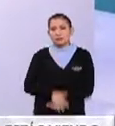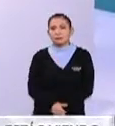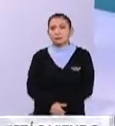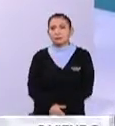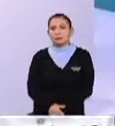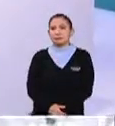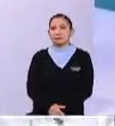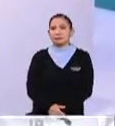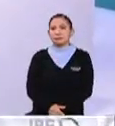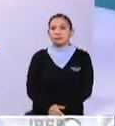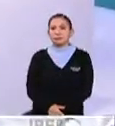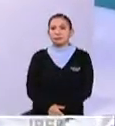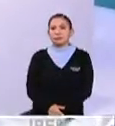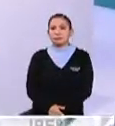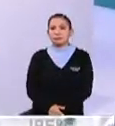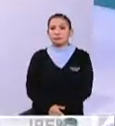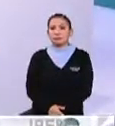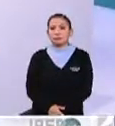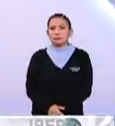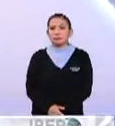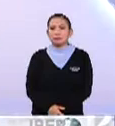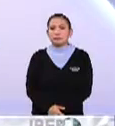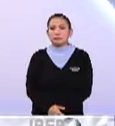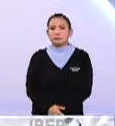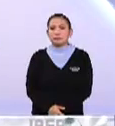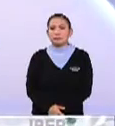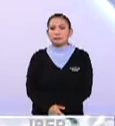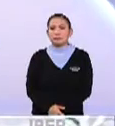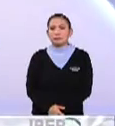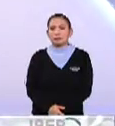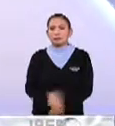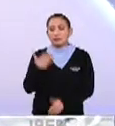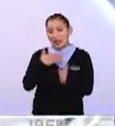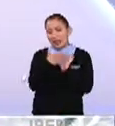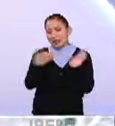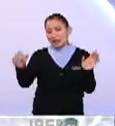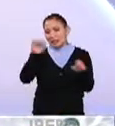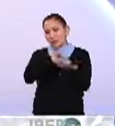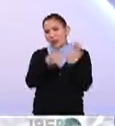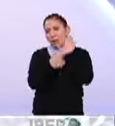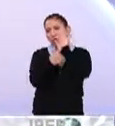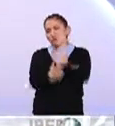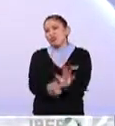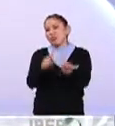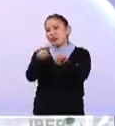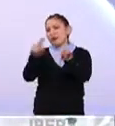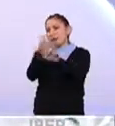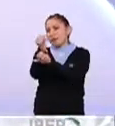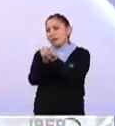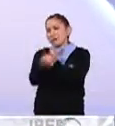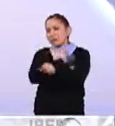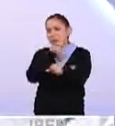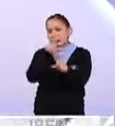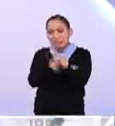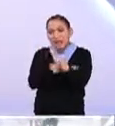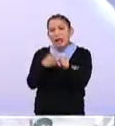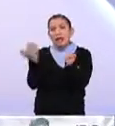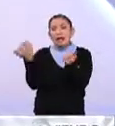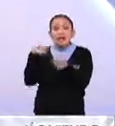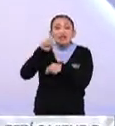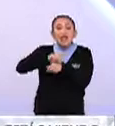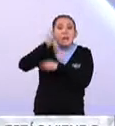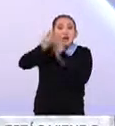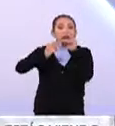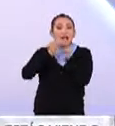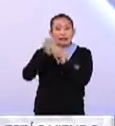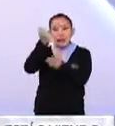Gracias. Gracias, Eunice. Y a lo largo de esta semana le hemos presentado una serie de reportajes especiales en el marco del